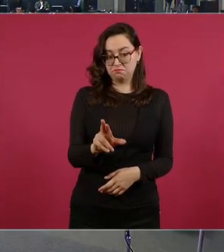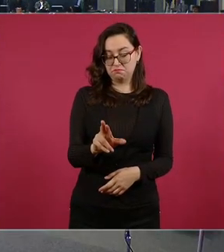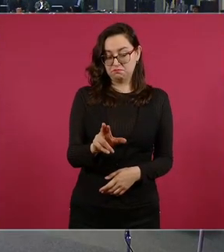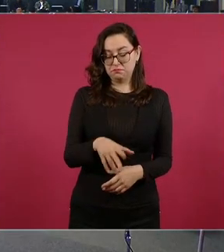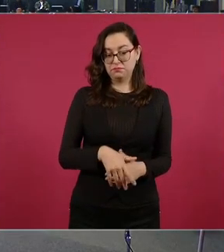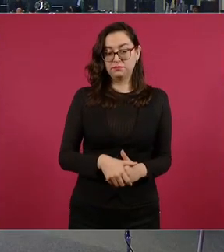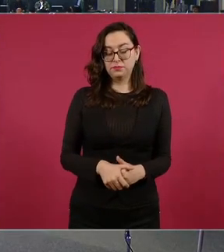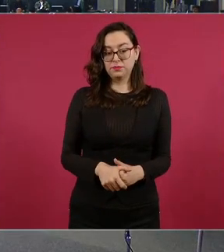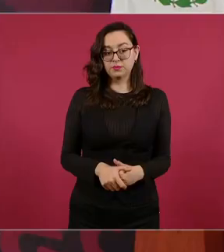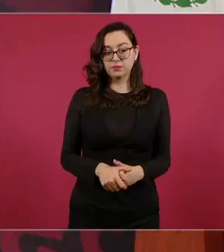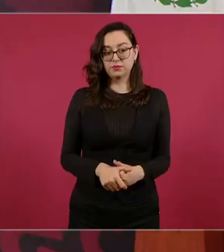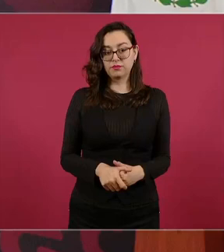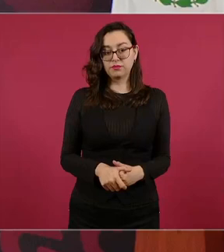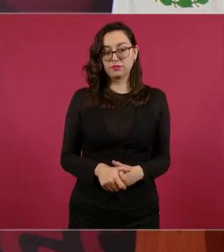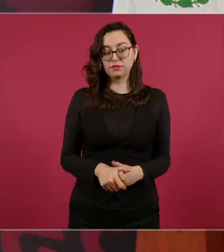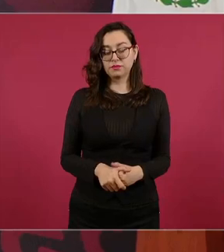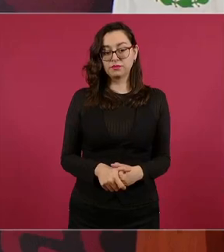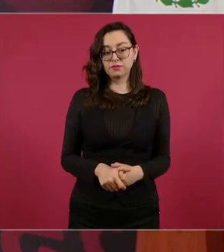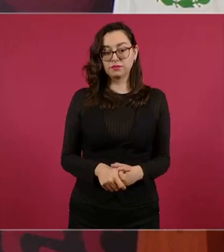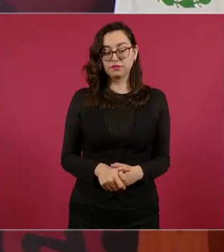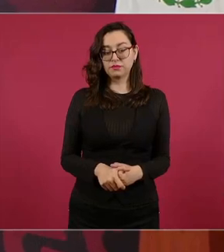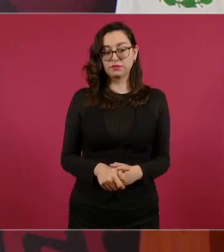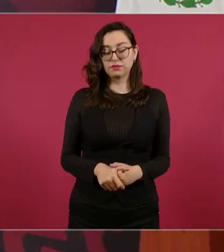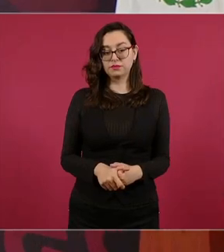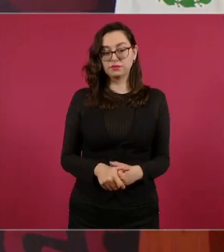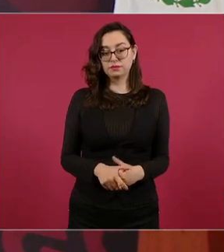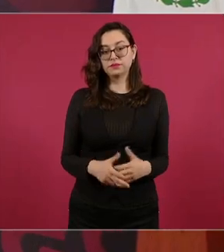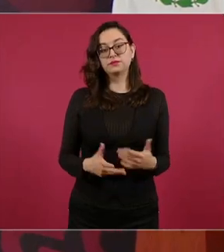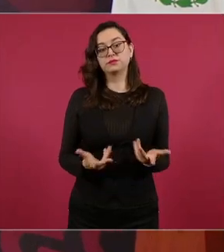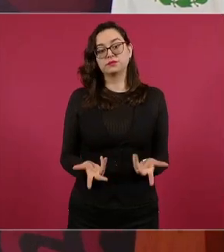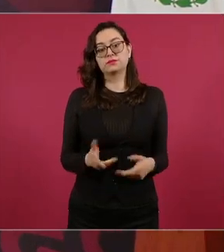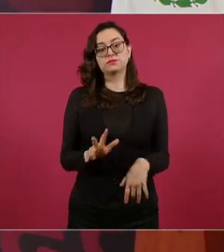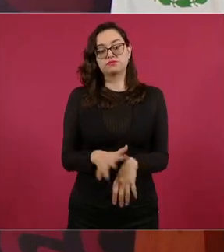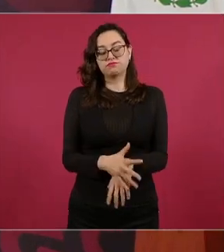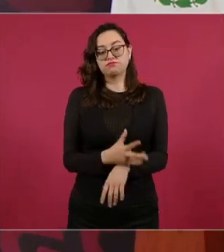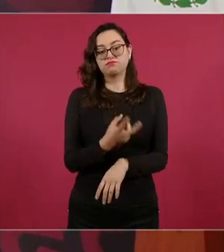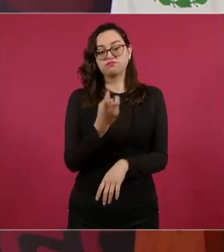editorialistas, escritores,